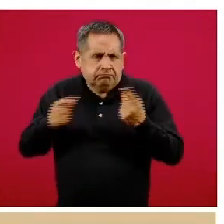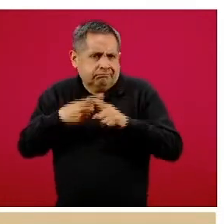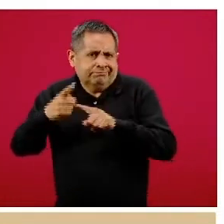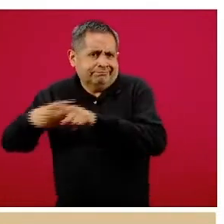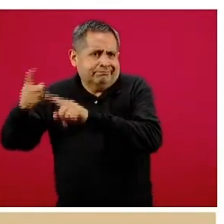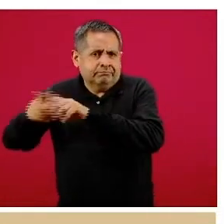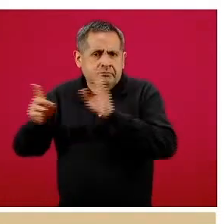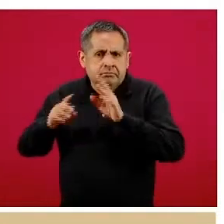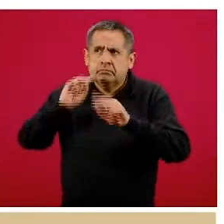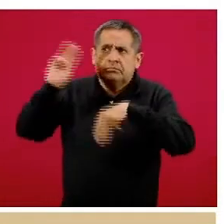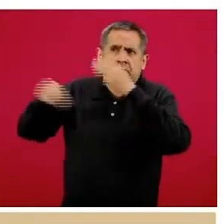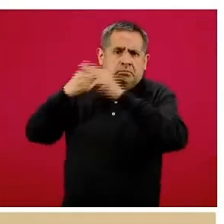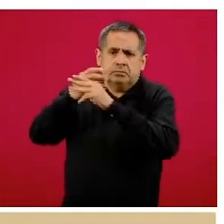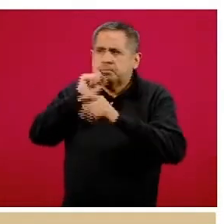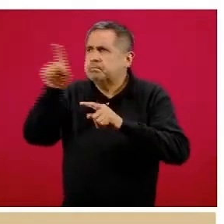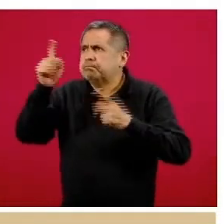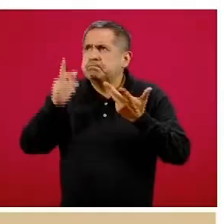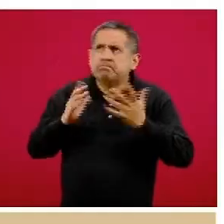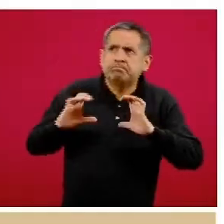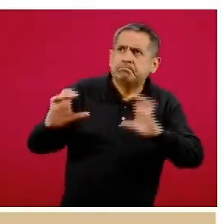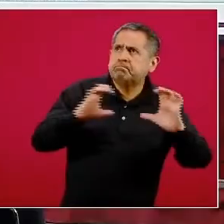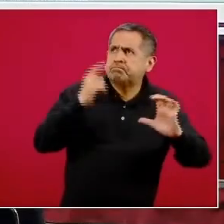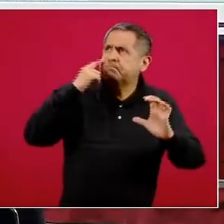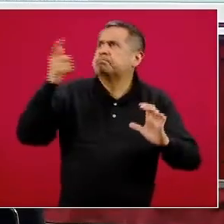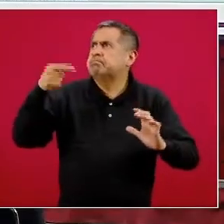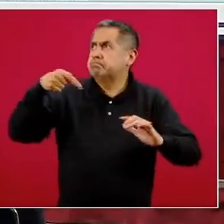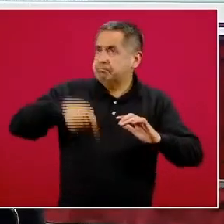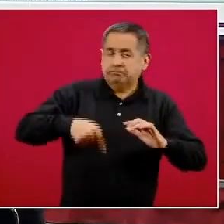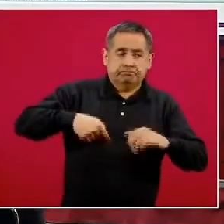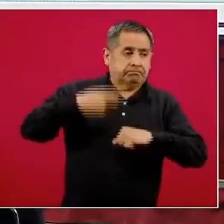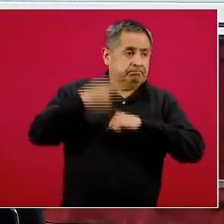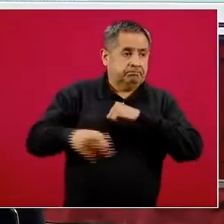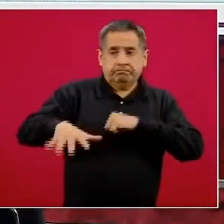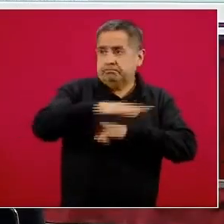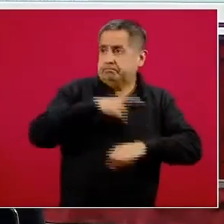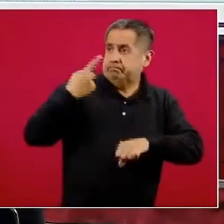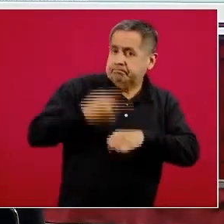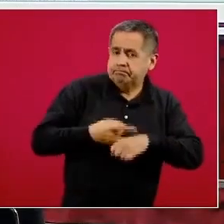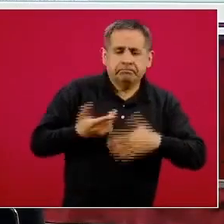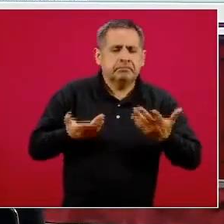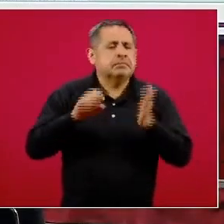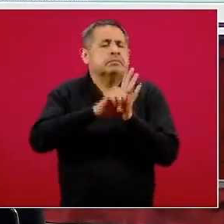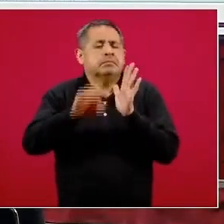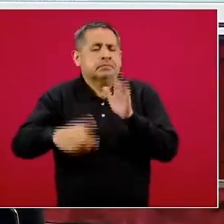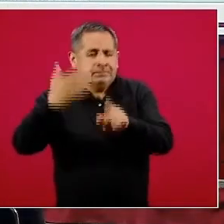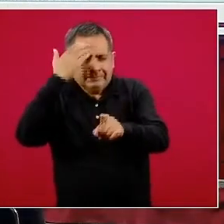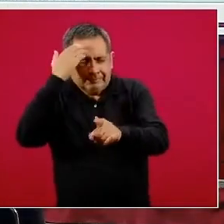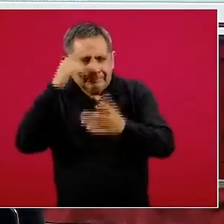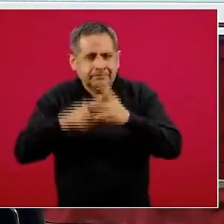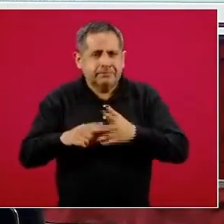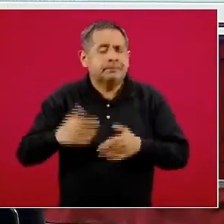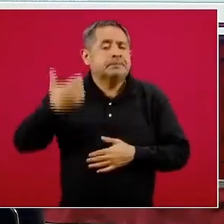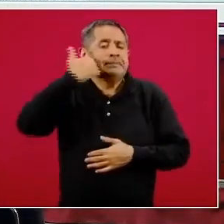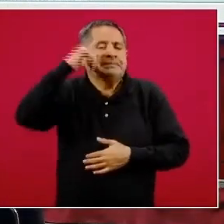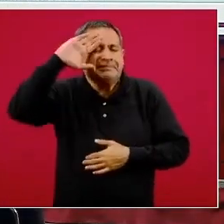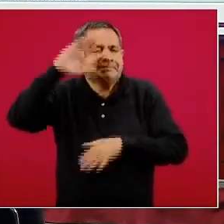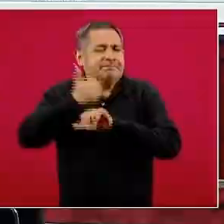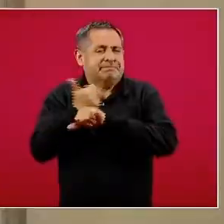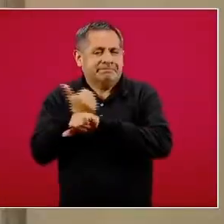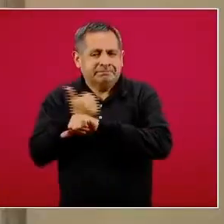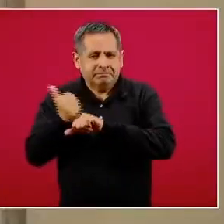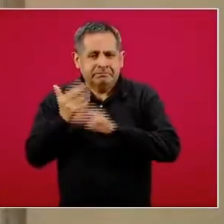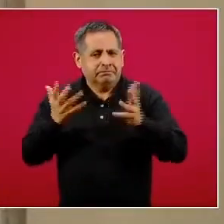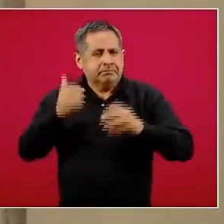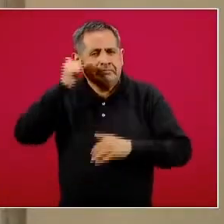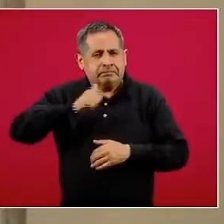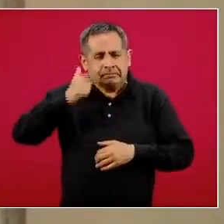a nivel mundial que pueden representar un riesgo a la salud de nuestra población. Ejemplo, tenemos a la fiebre amarilla, que generalmente